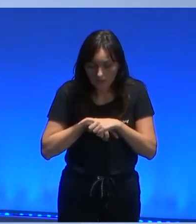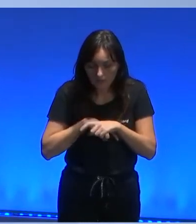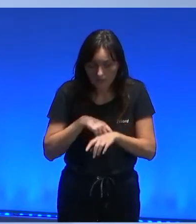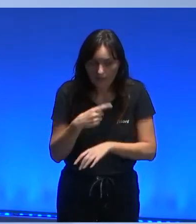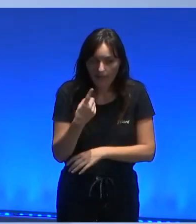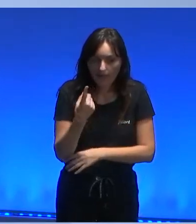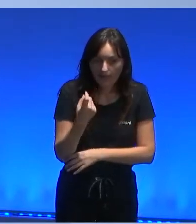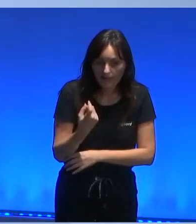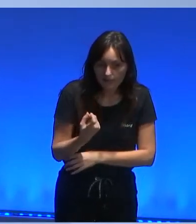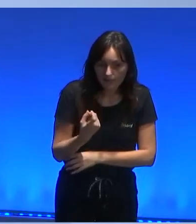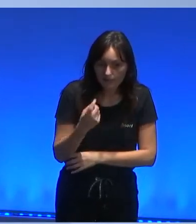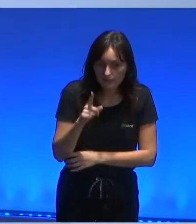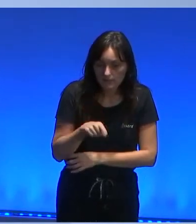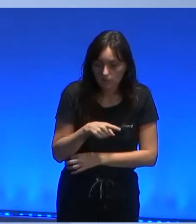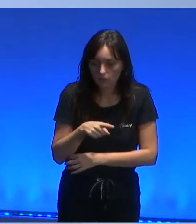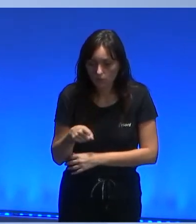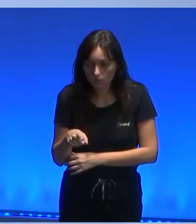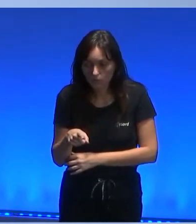necesario